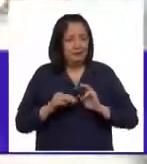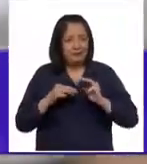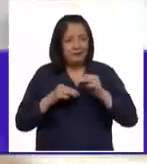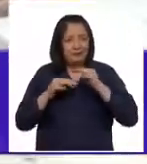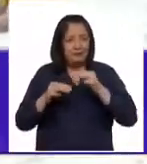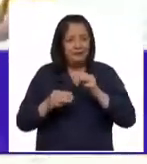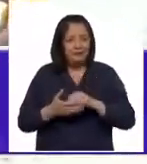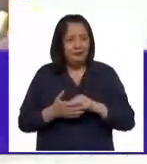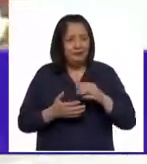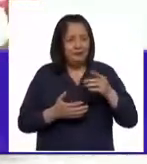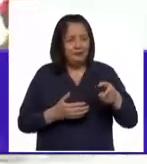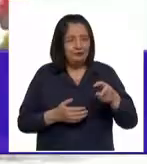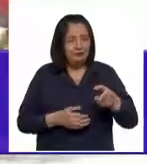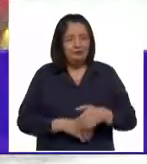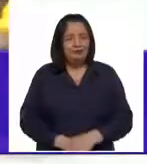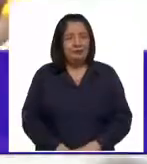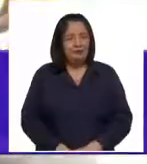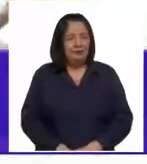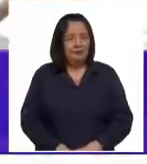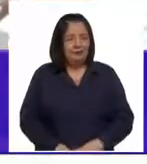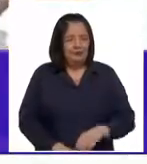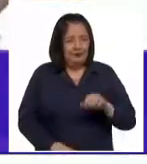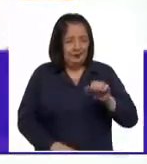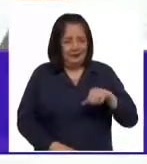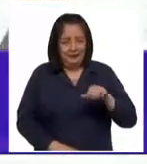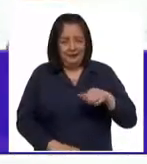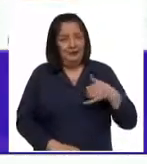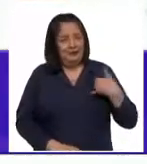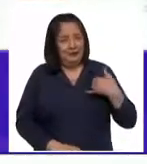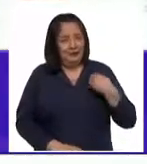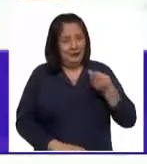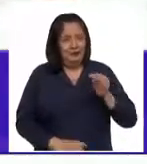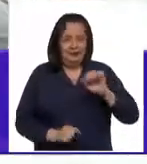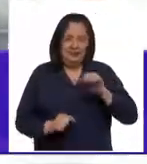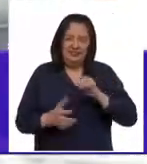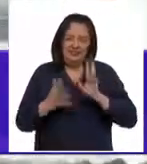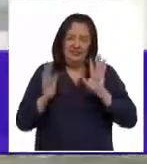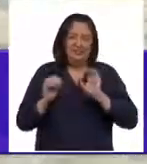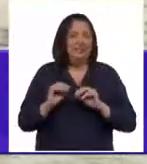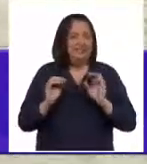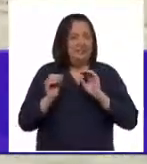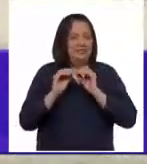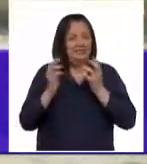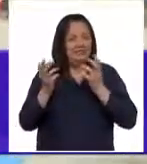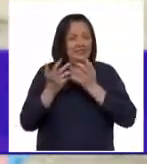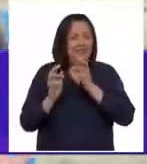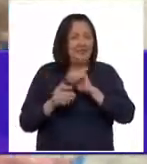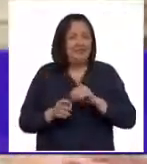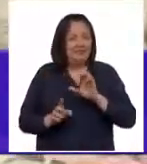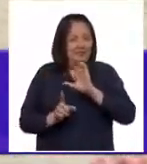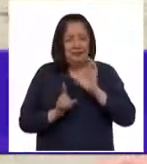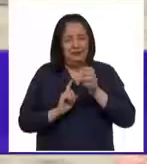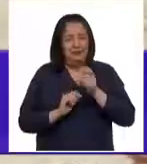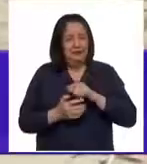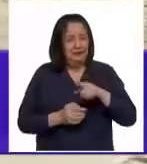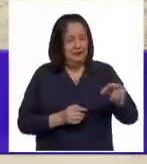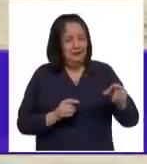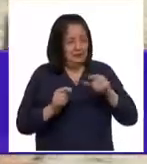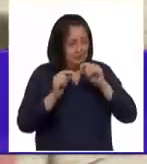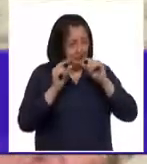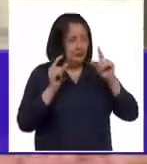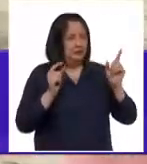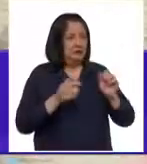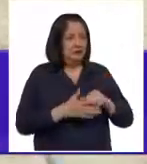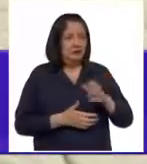y aquí. Sí, y joven, entonces totalmente adaptado un poco a nuestra cultura y llegó por acá sorprendiendo.